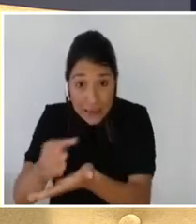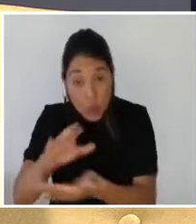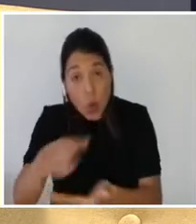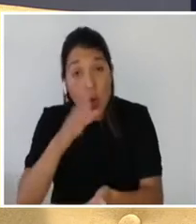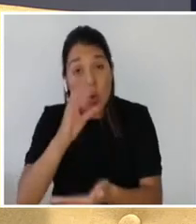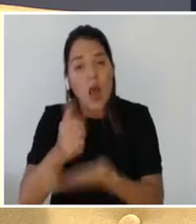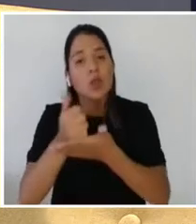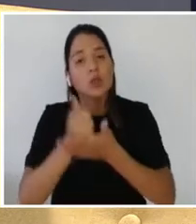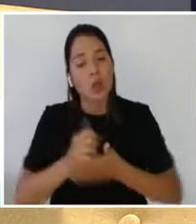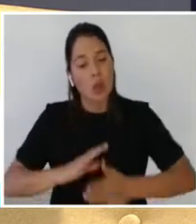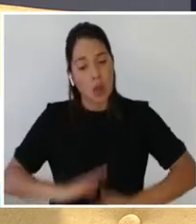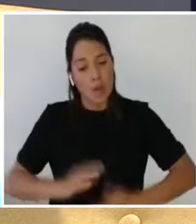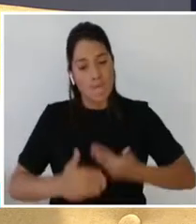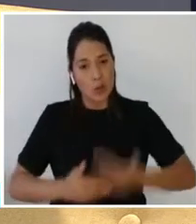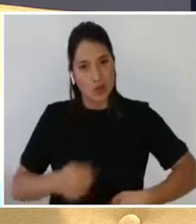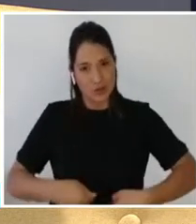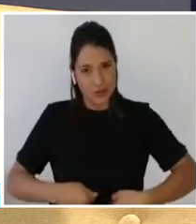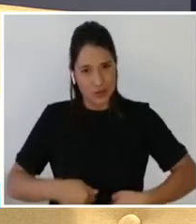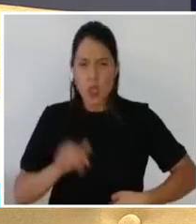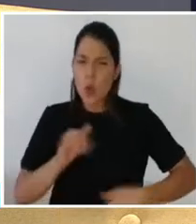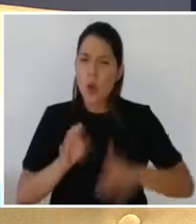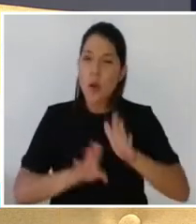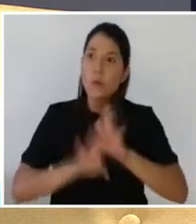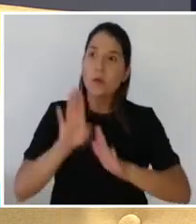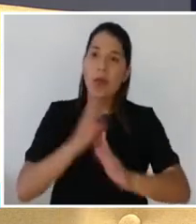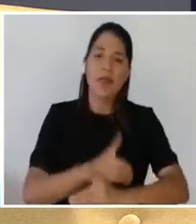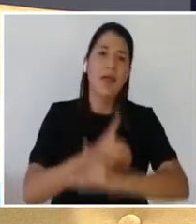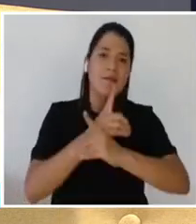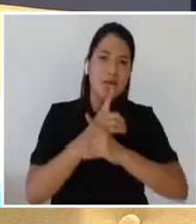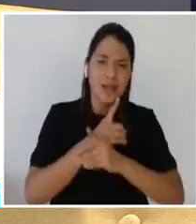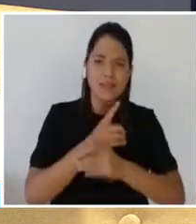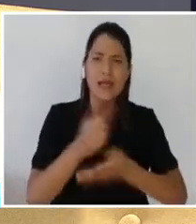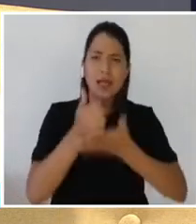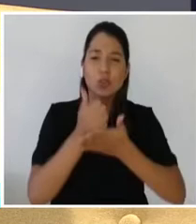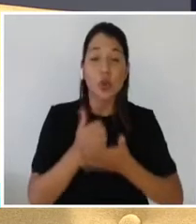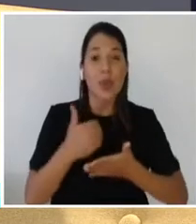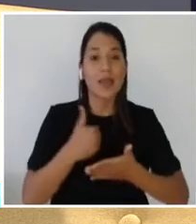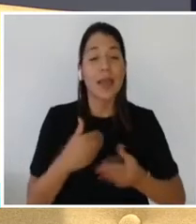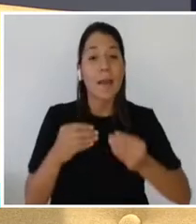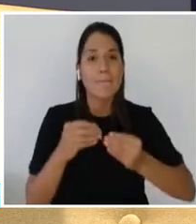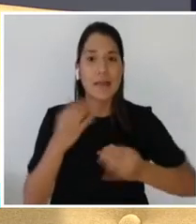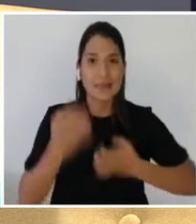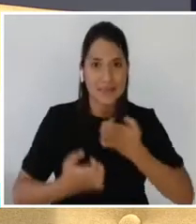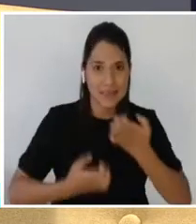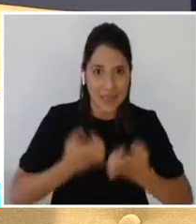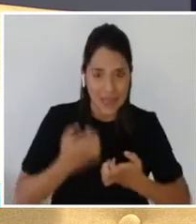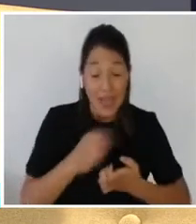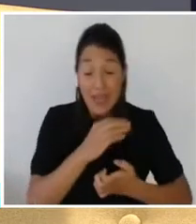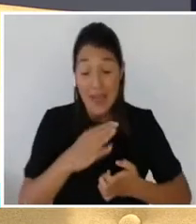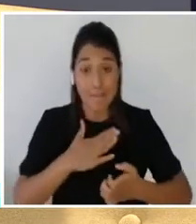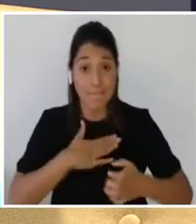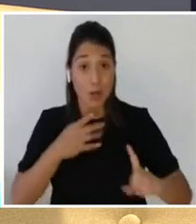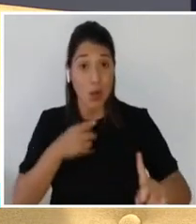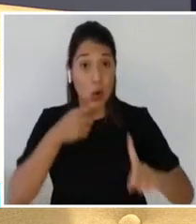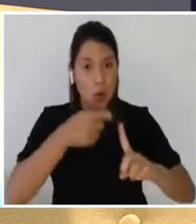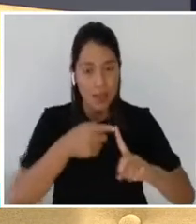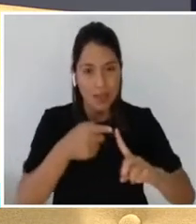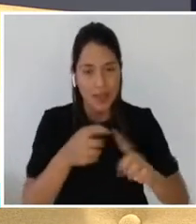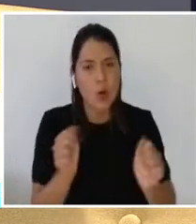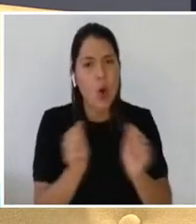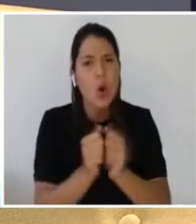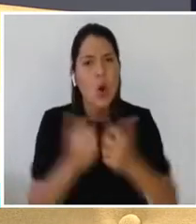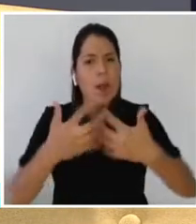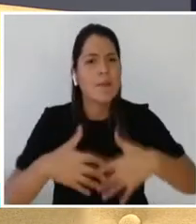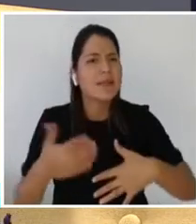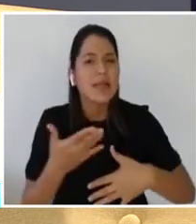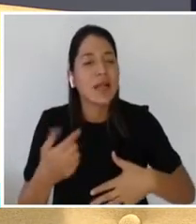las defensas, le ayuda a tener más energía. Y el propósito mío con el emprendimiento es que yo siempre quise hacer